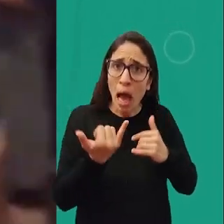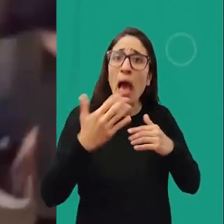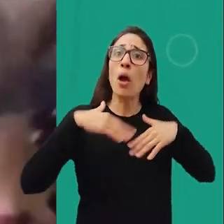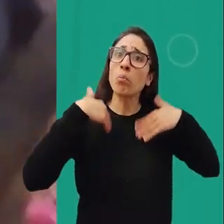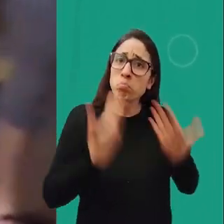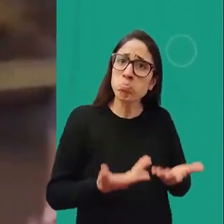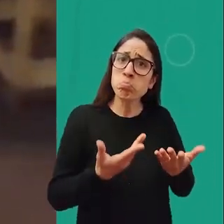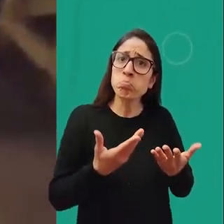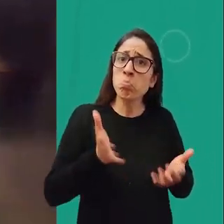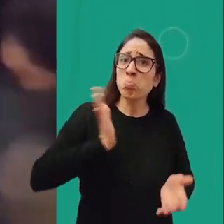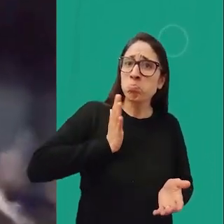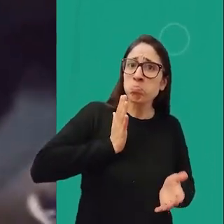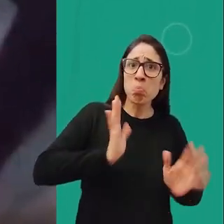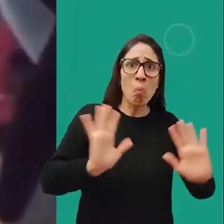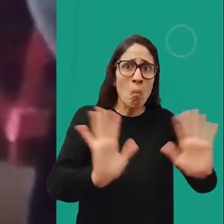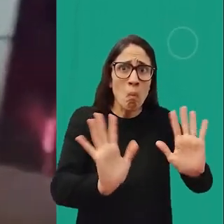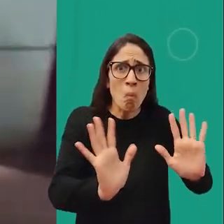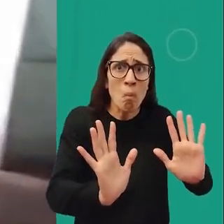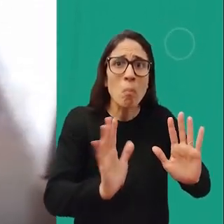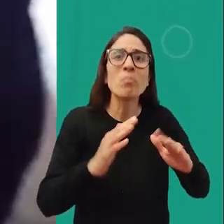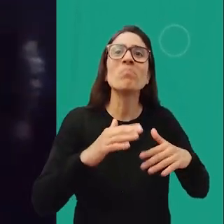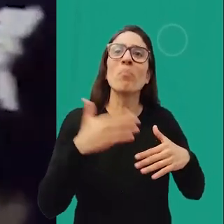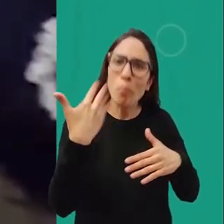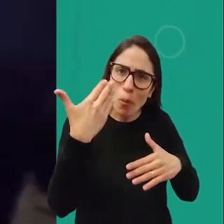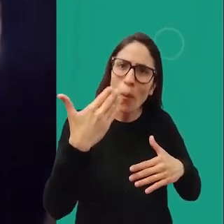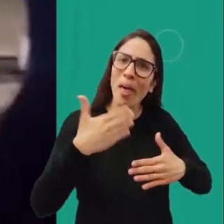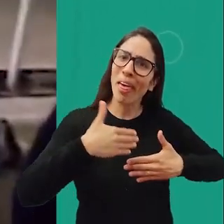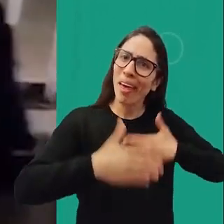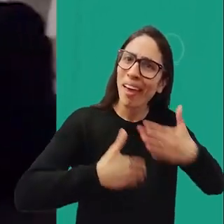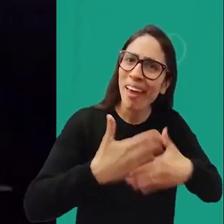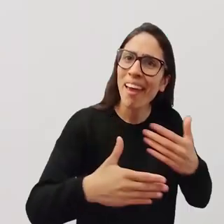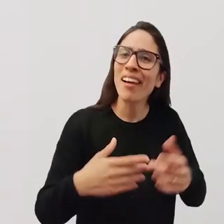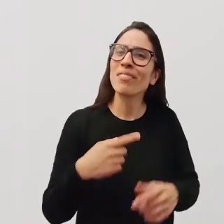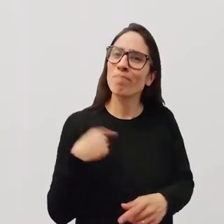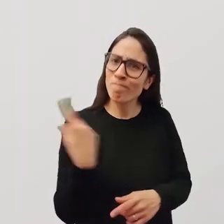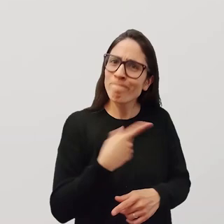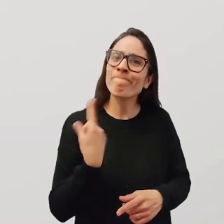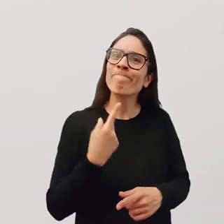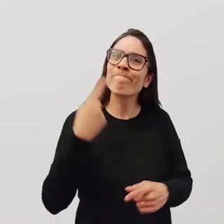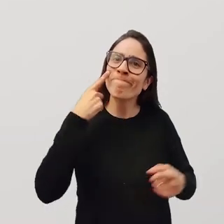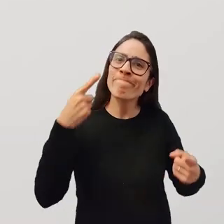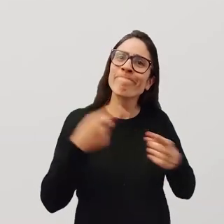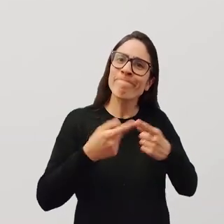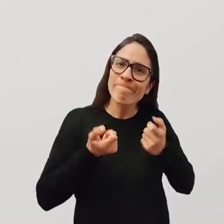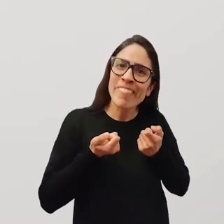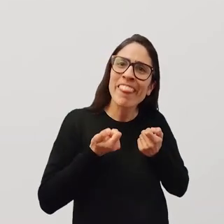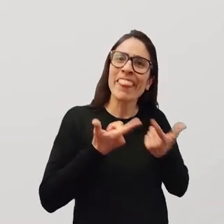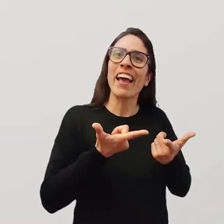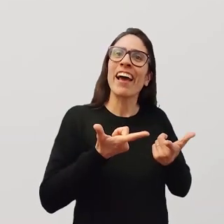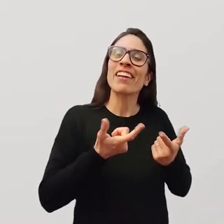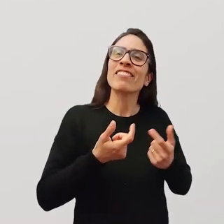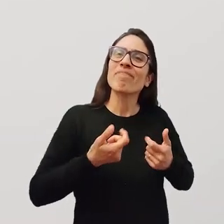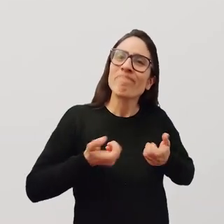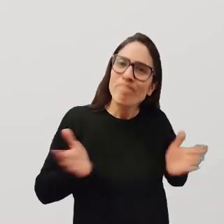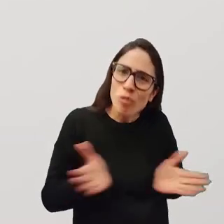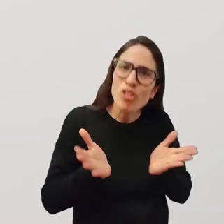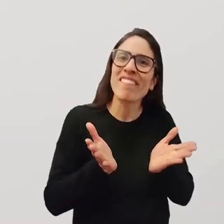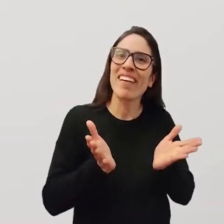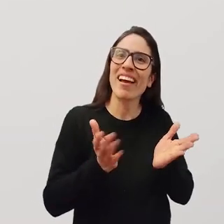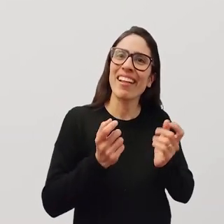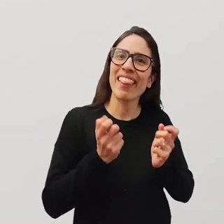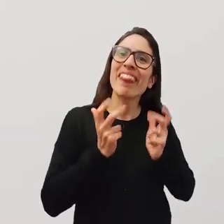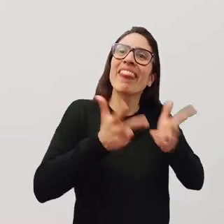para motivarlas, para darles coraje, para decirles que se puede, y ellas todo el tiempo nos enseñan al